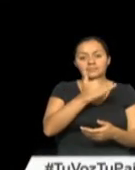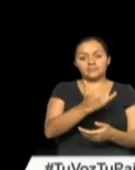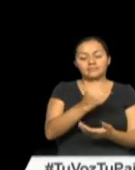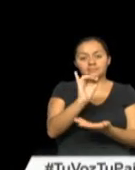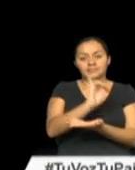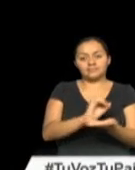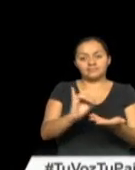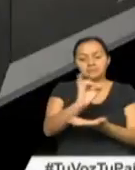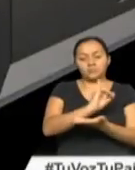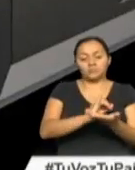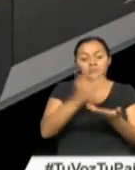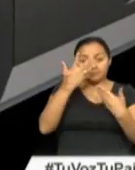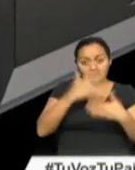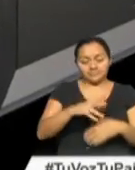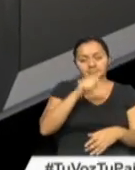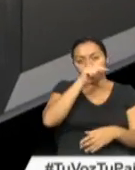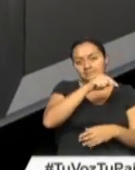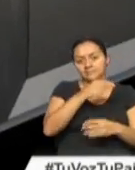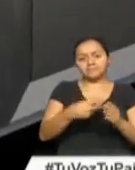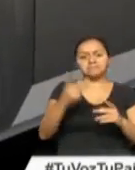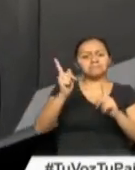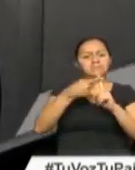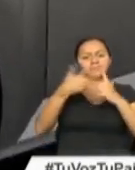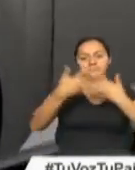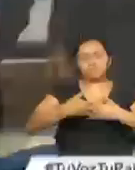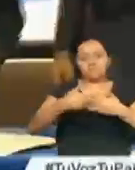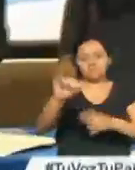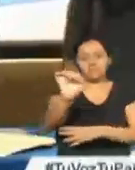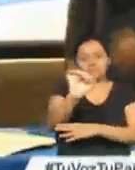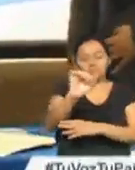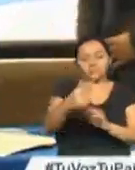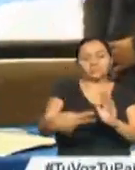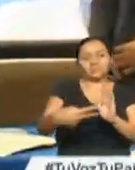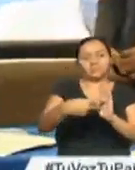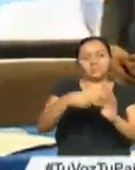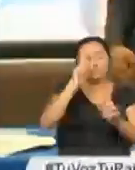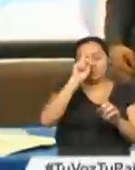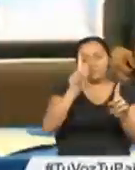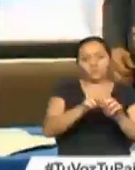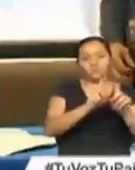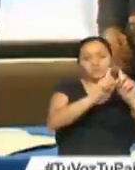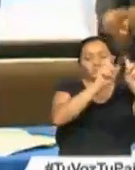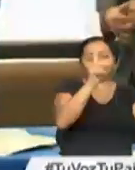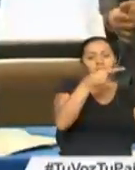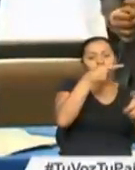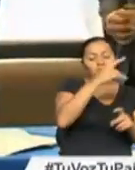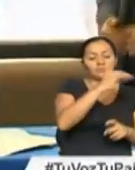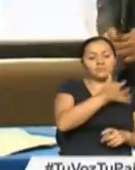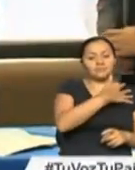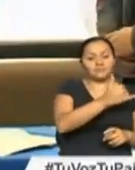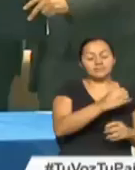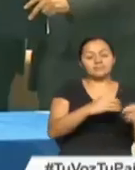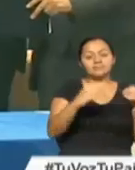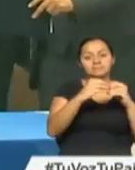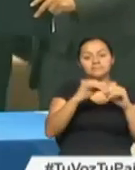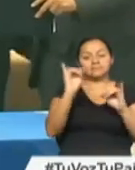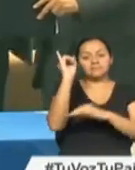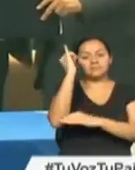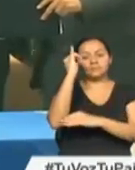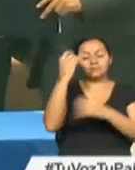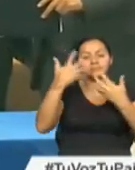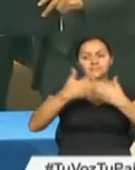Conocimiento, en la provincia de Imbabura. Esto luego de la firma del acuerdo entre la empresa pública Yachay y la industria tecnológica